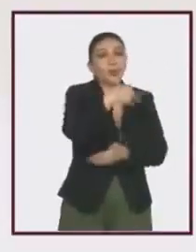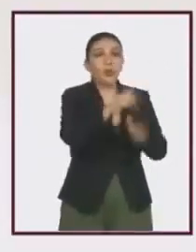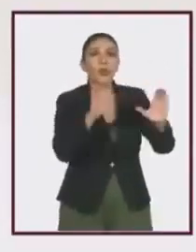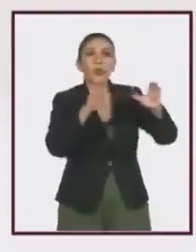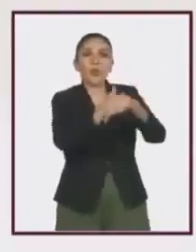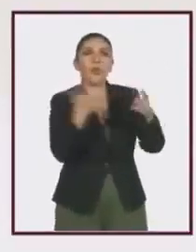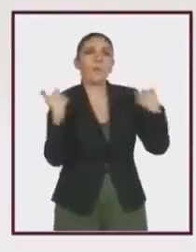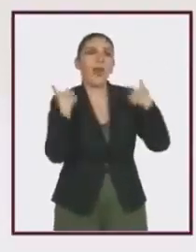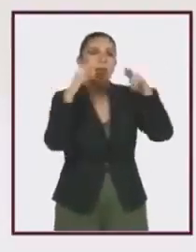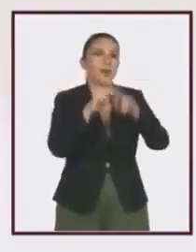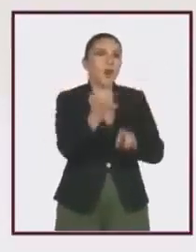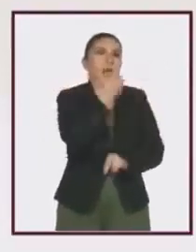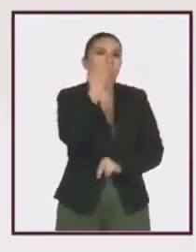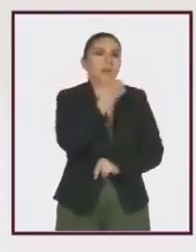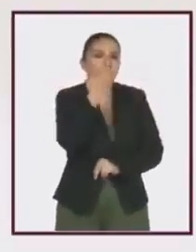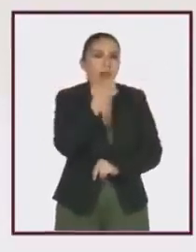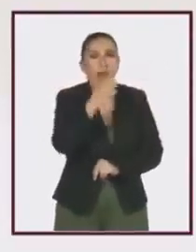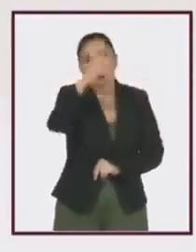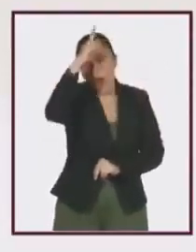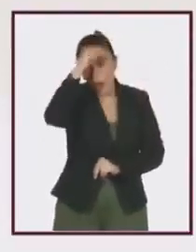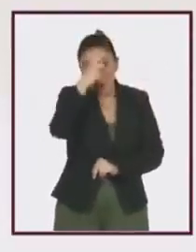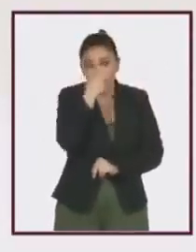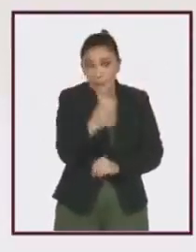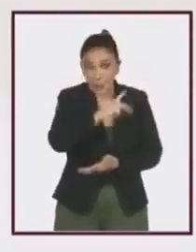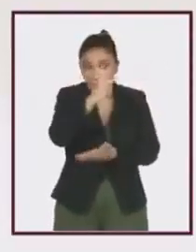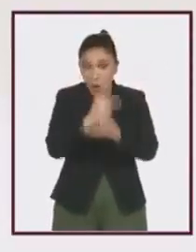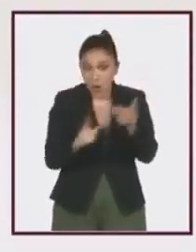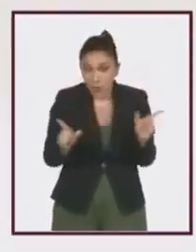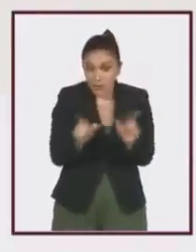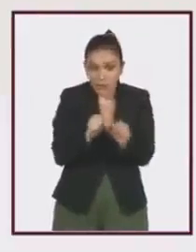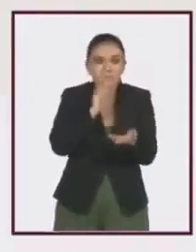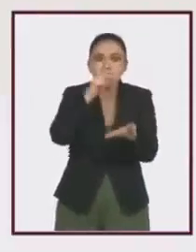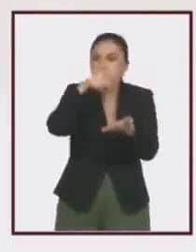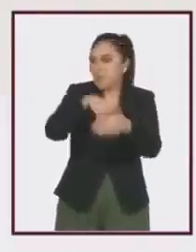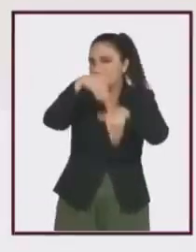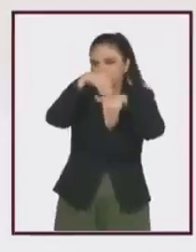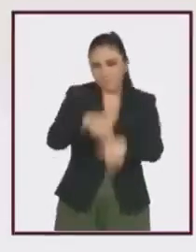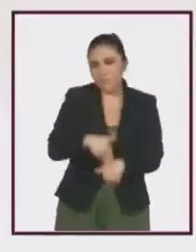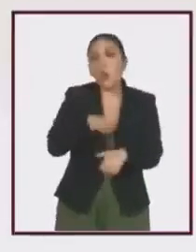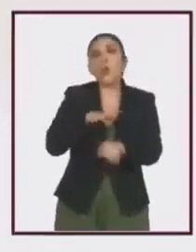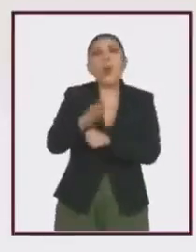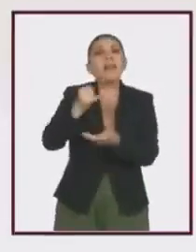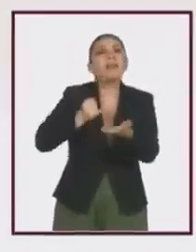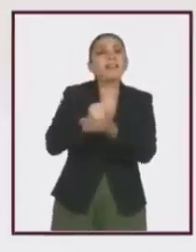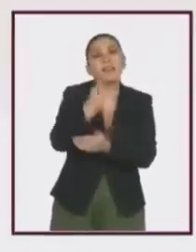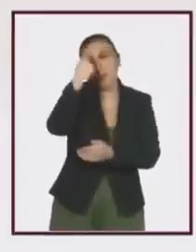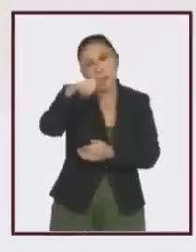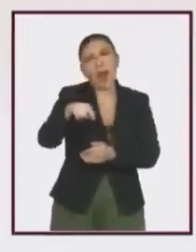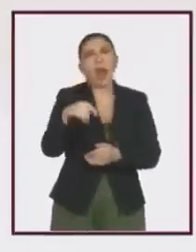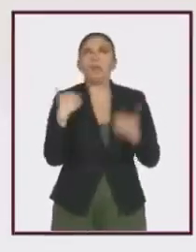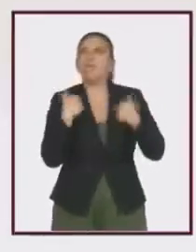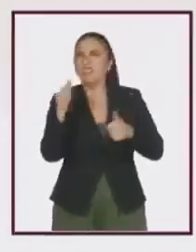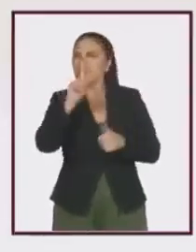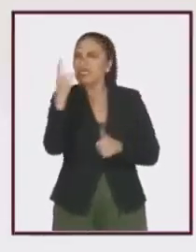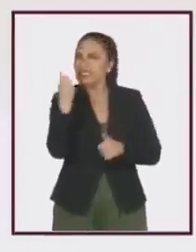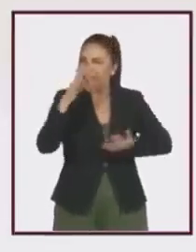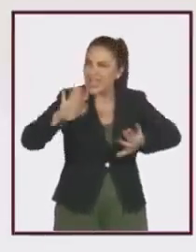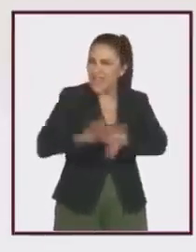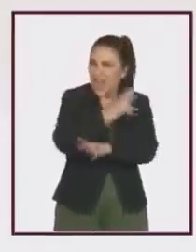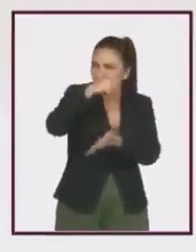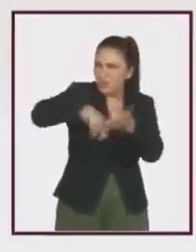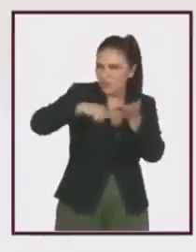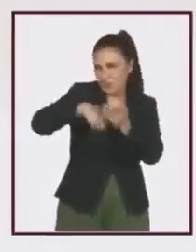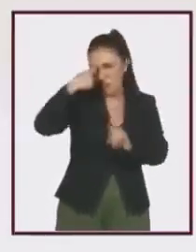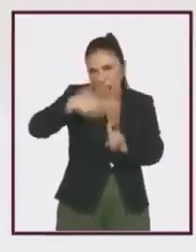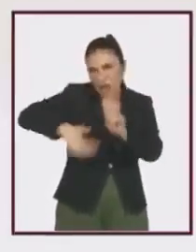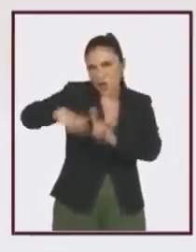escolar dejar tal cual del programa sintético, aquellos que decide contextualizar, y un tercer grupo